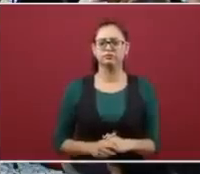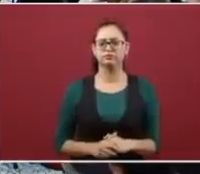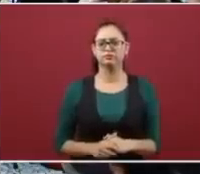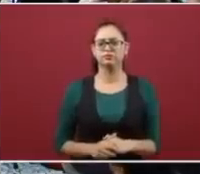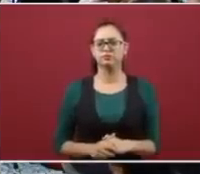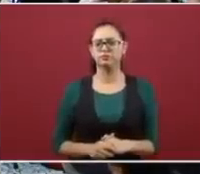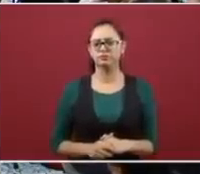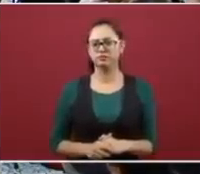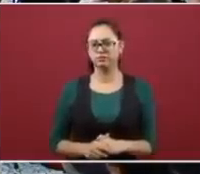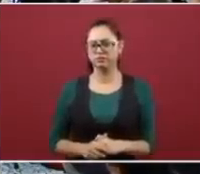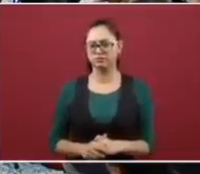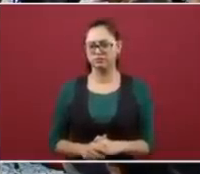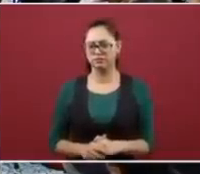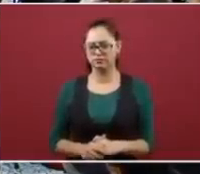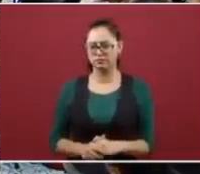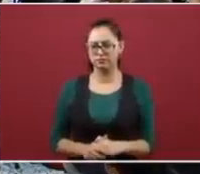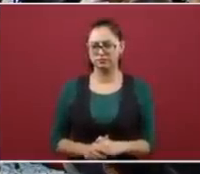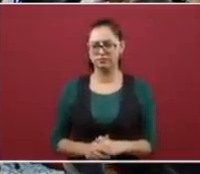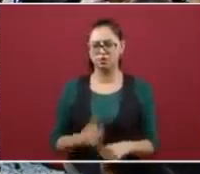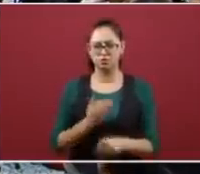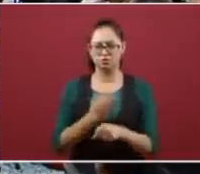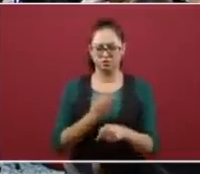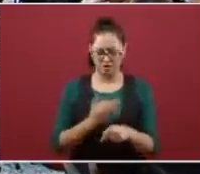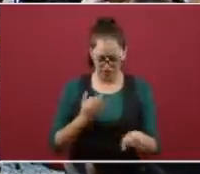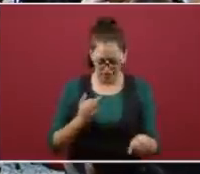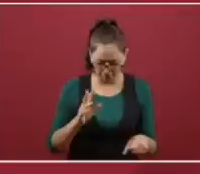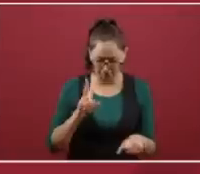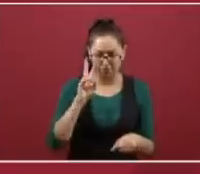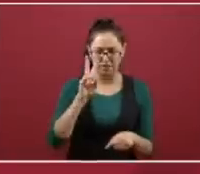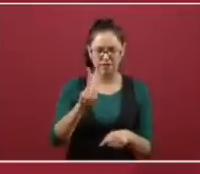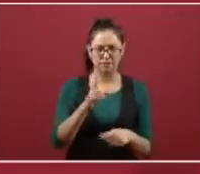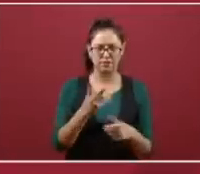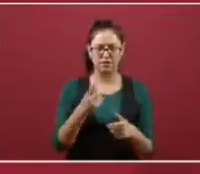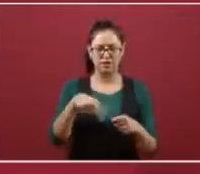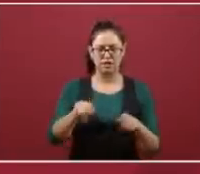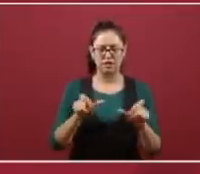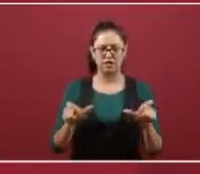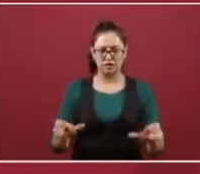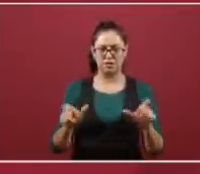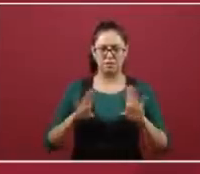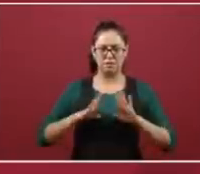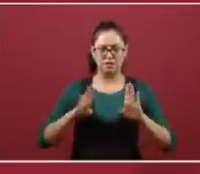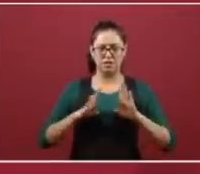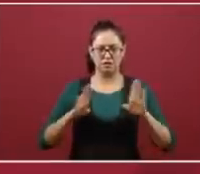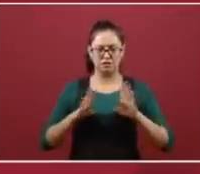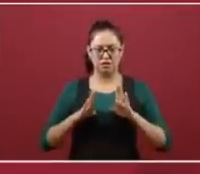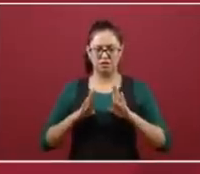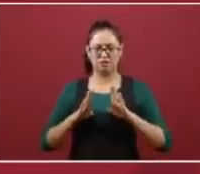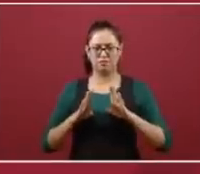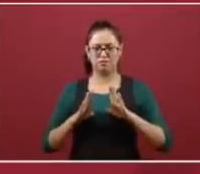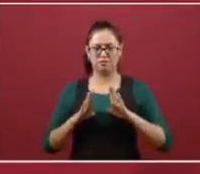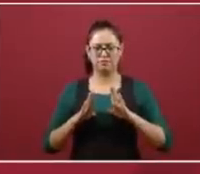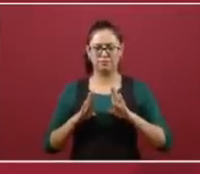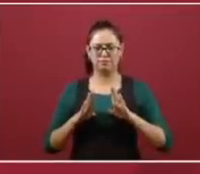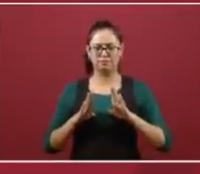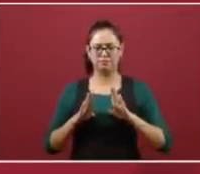las siguientes láminas que van a ver ustedes es un puesto militar de seguridad que tenemos